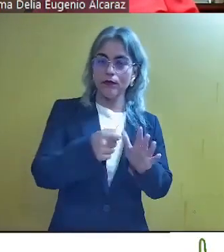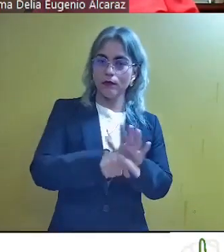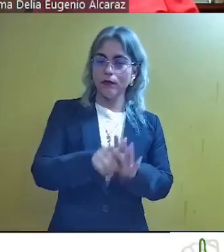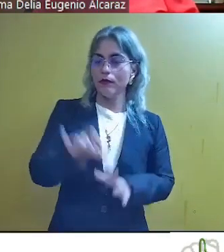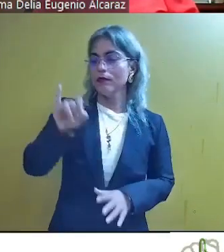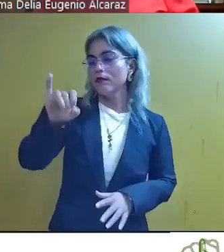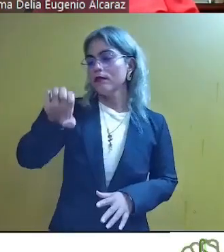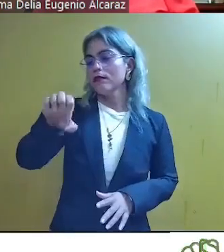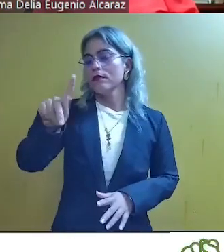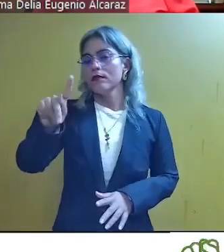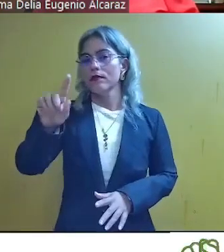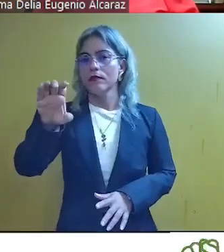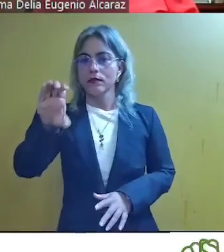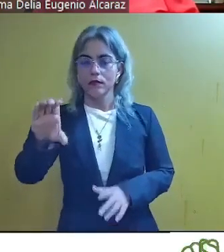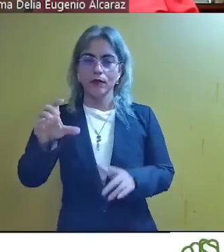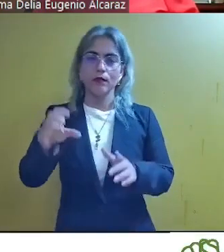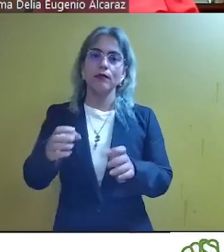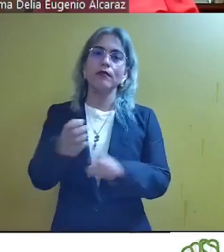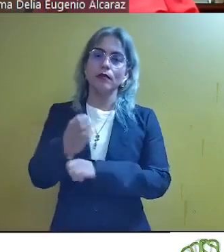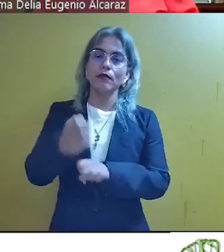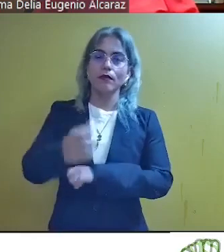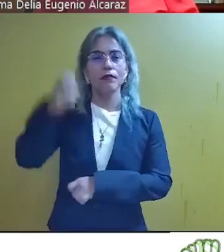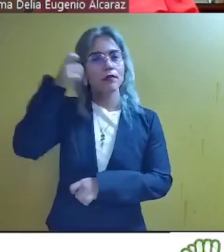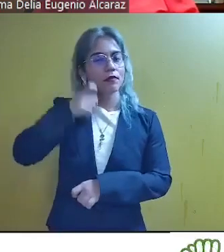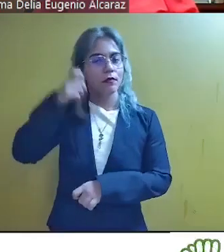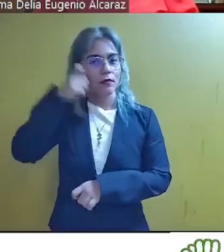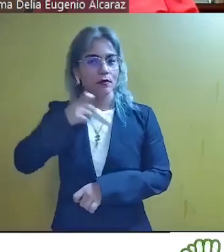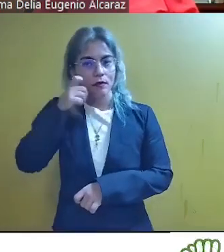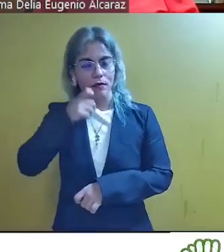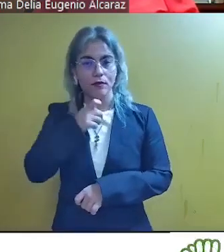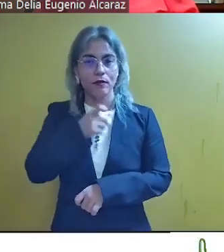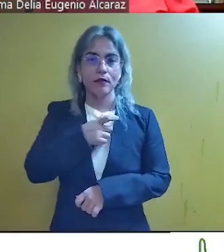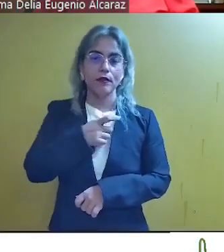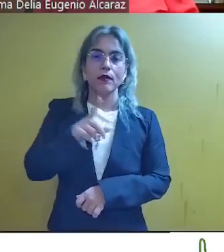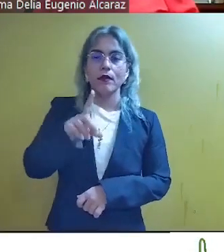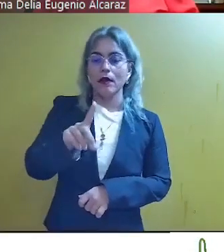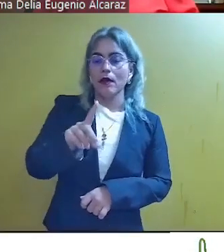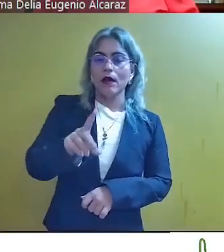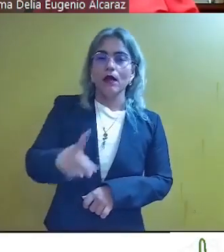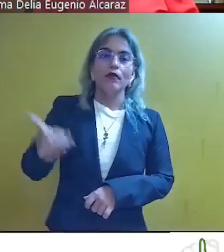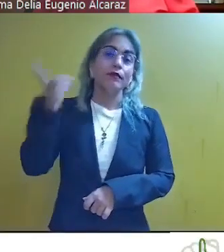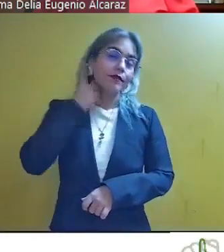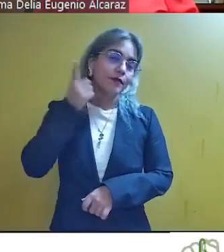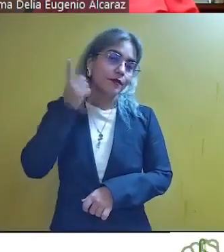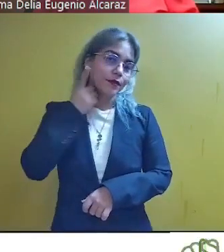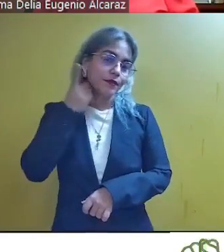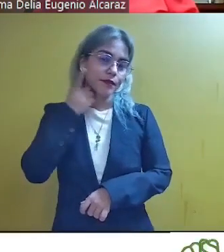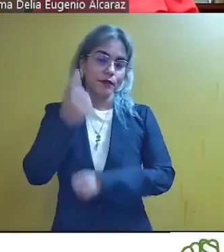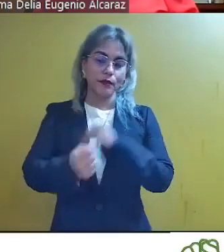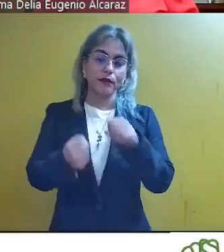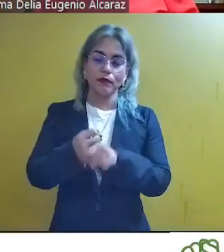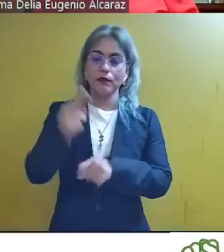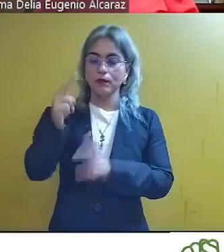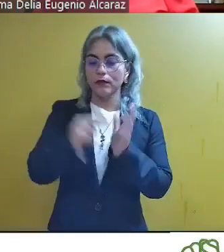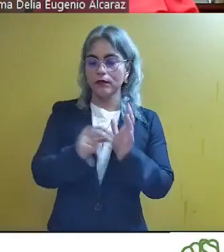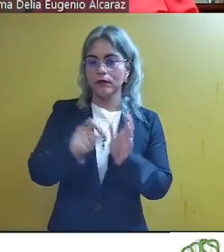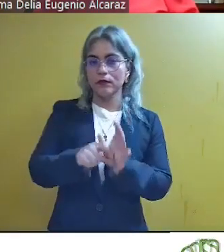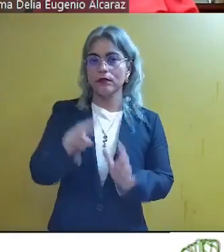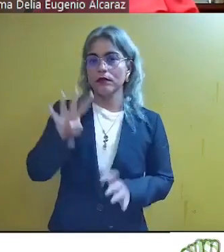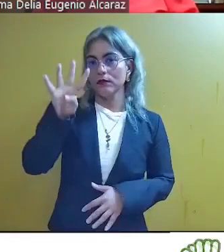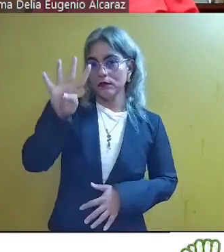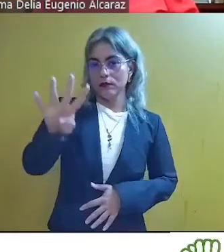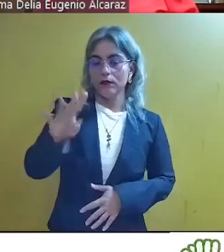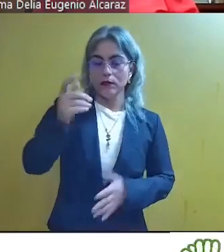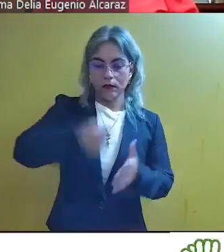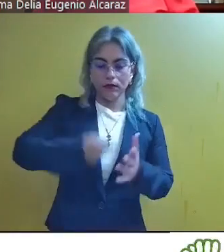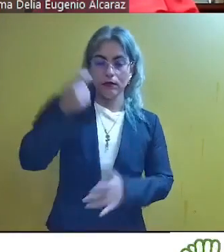Estado de Guerrero para el proceso electoral ordinario de diputaciones locales y ayuntamientos 2023-2024, en cumplimiento a la sentencia emitida por